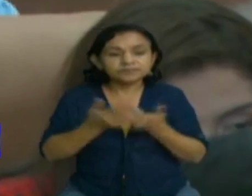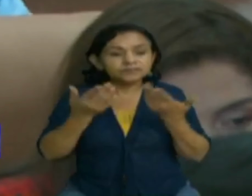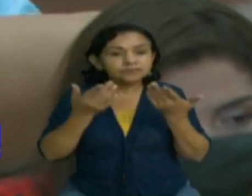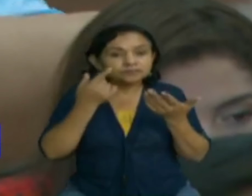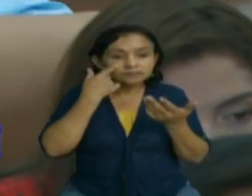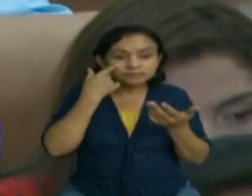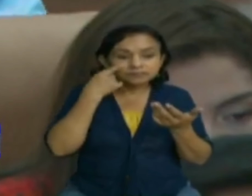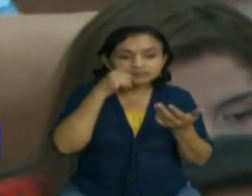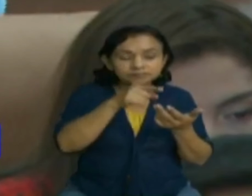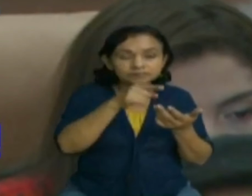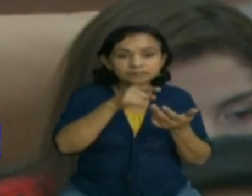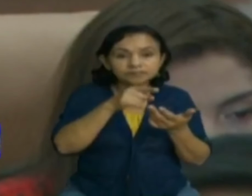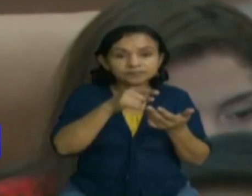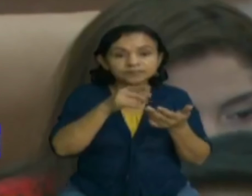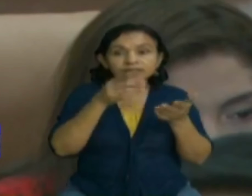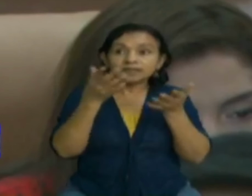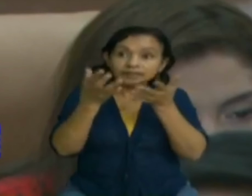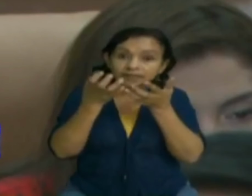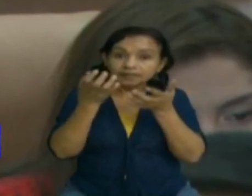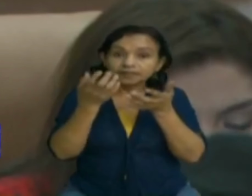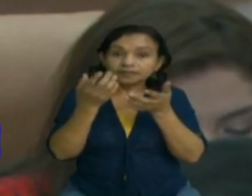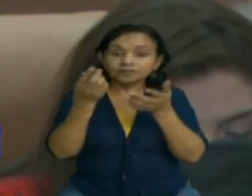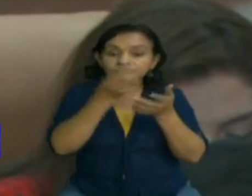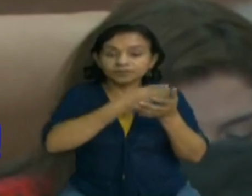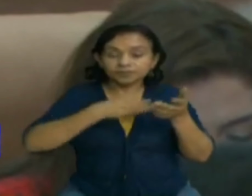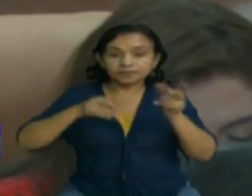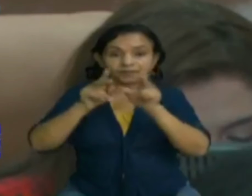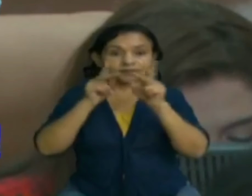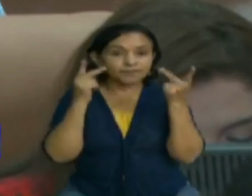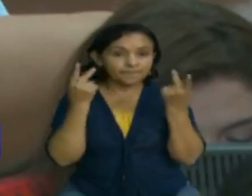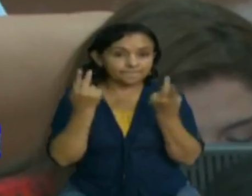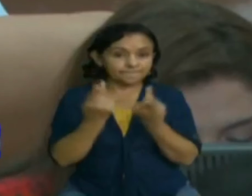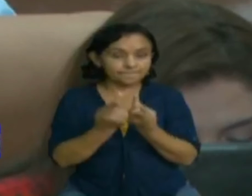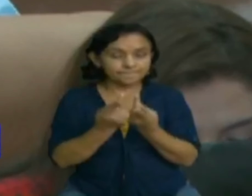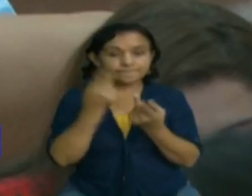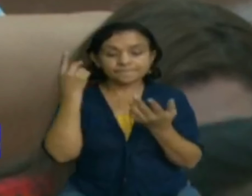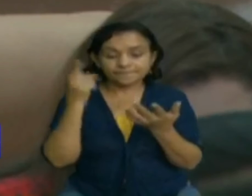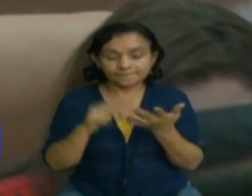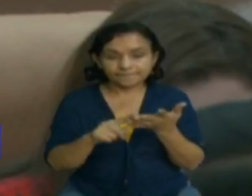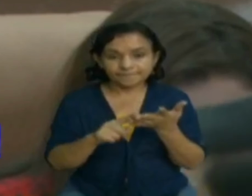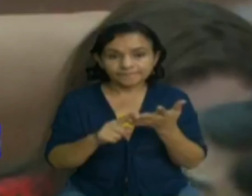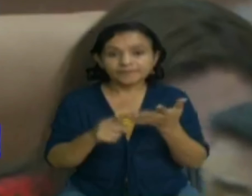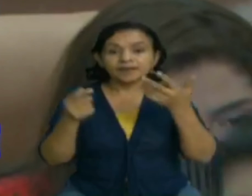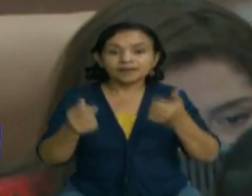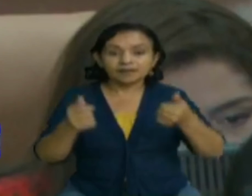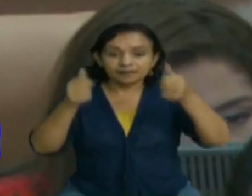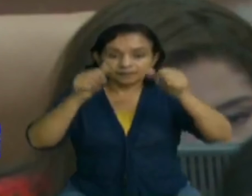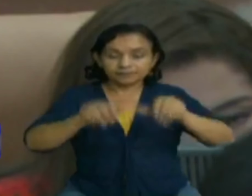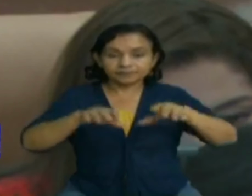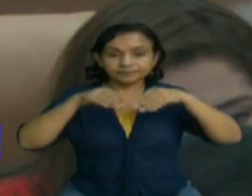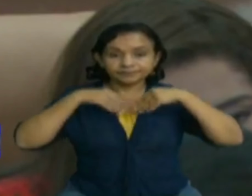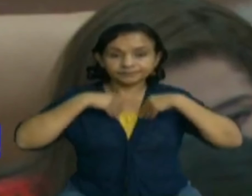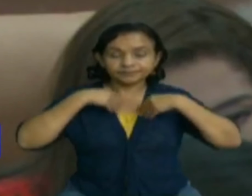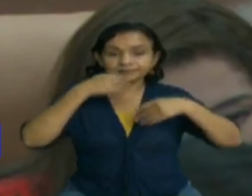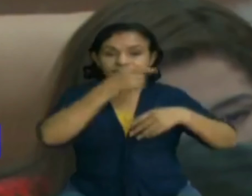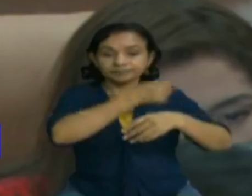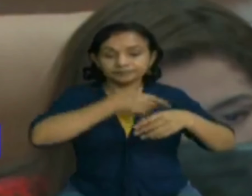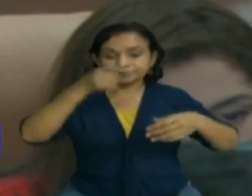sea peticionada por el Ministerio Público, cuando sea aprobada por la autoridad